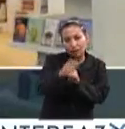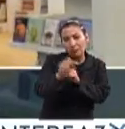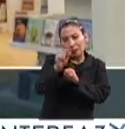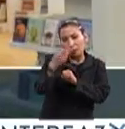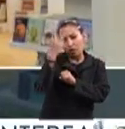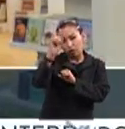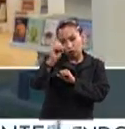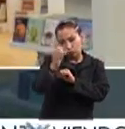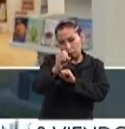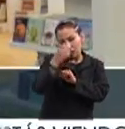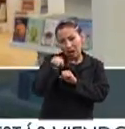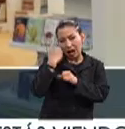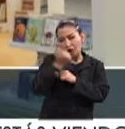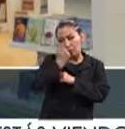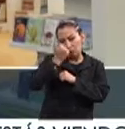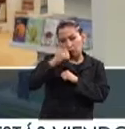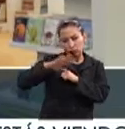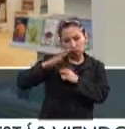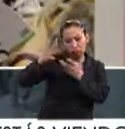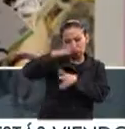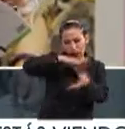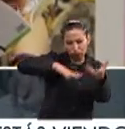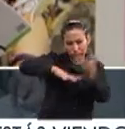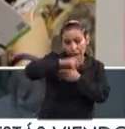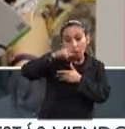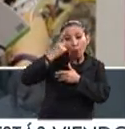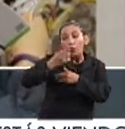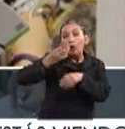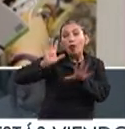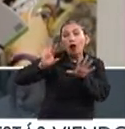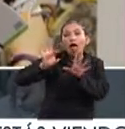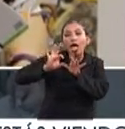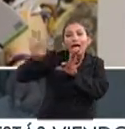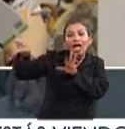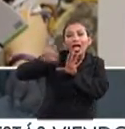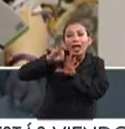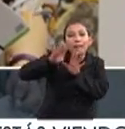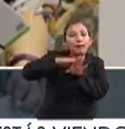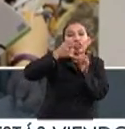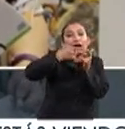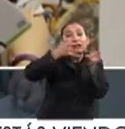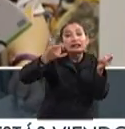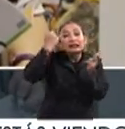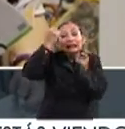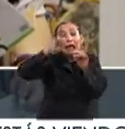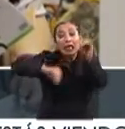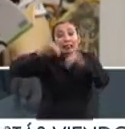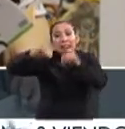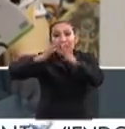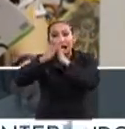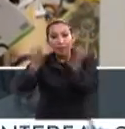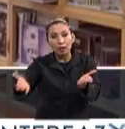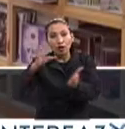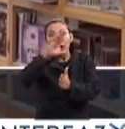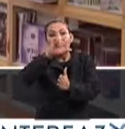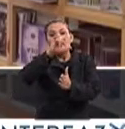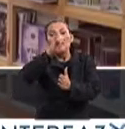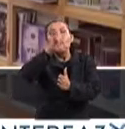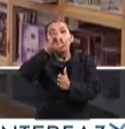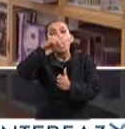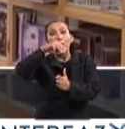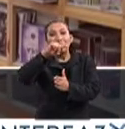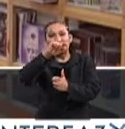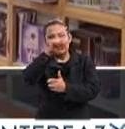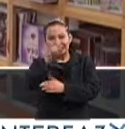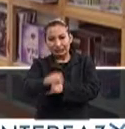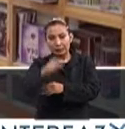evento del 2 de octubre, pues es un simple pretexto, porque la idea de este libro es que Claudio Lovnitz, que es su